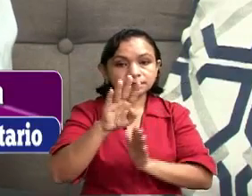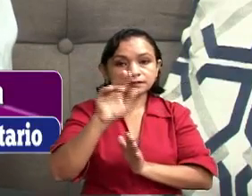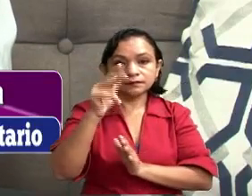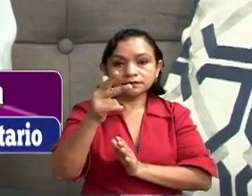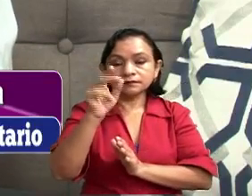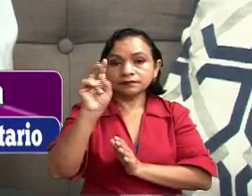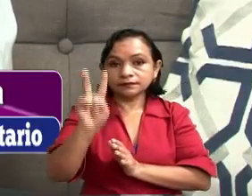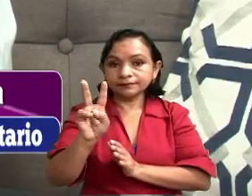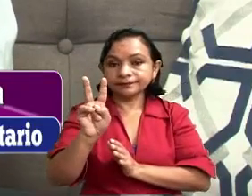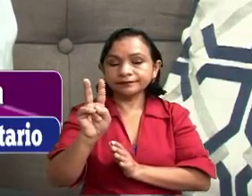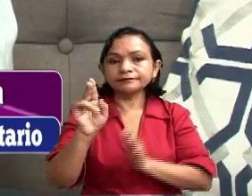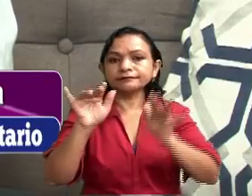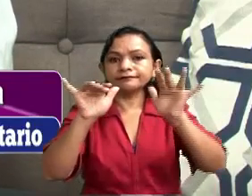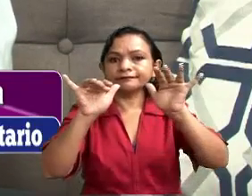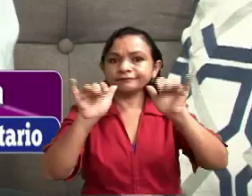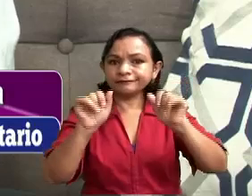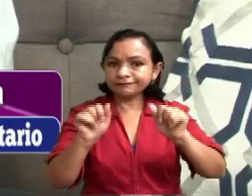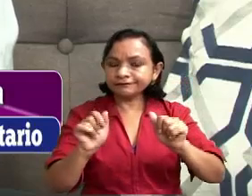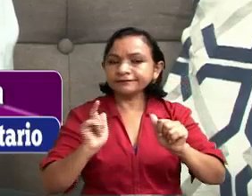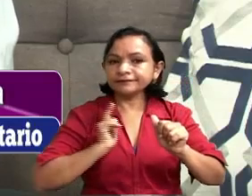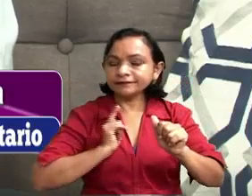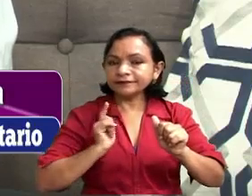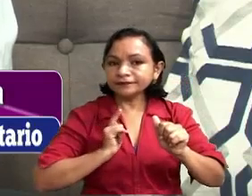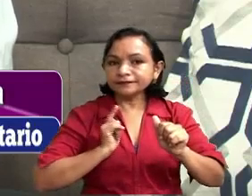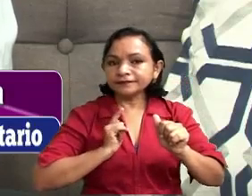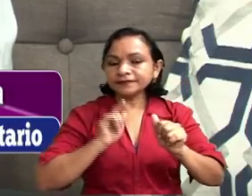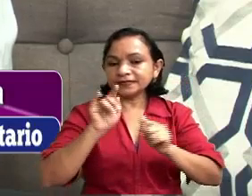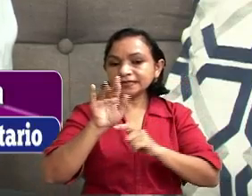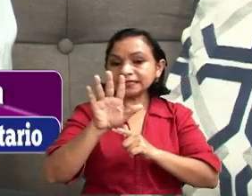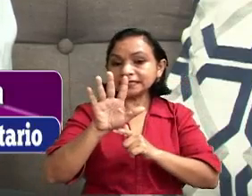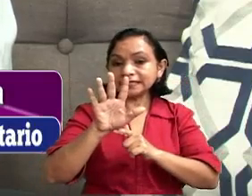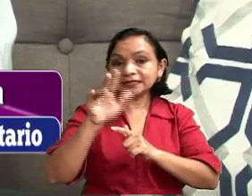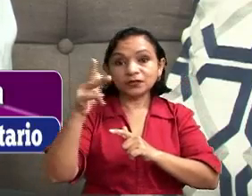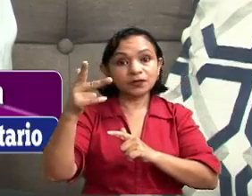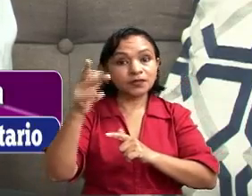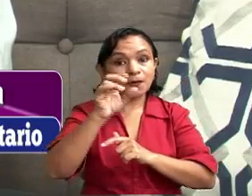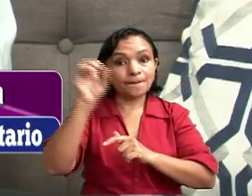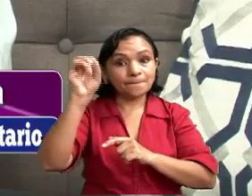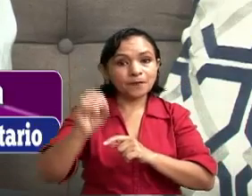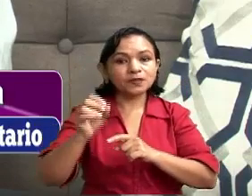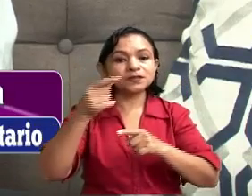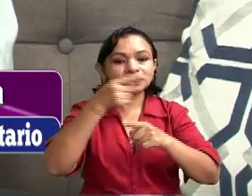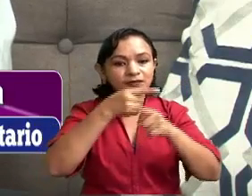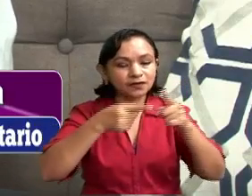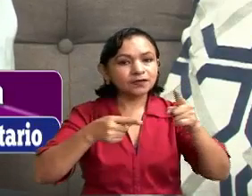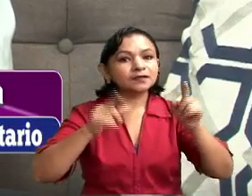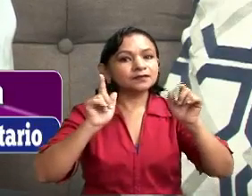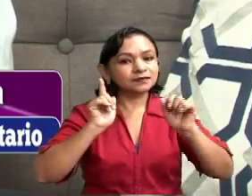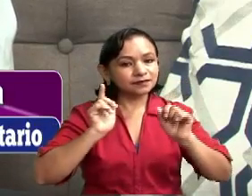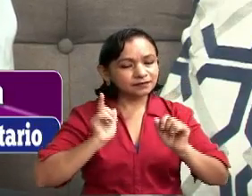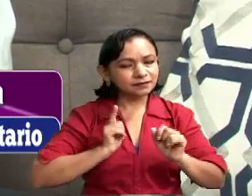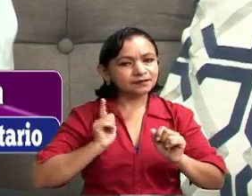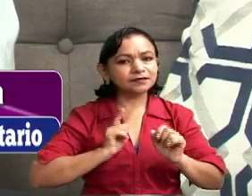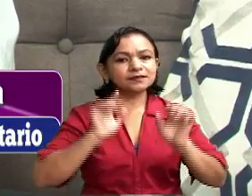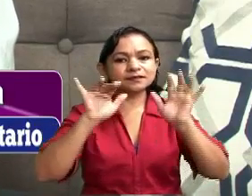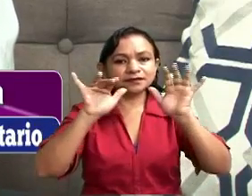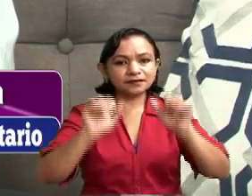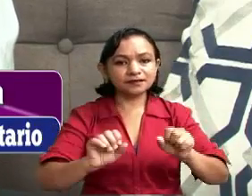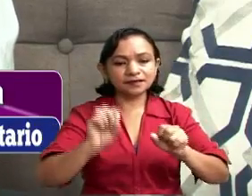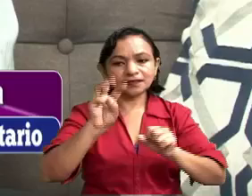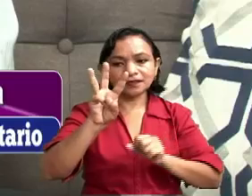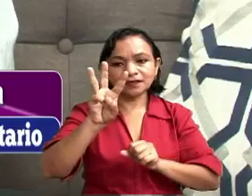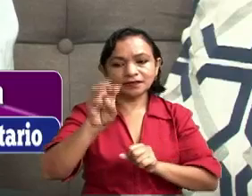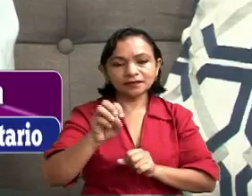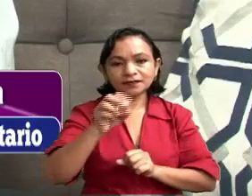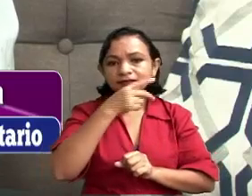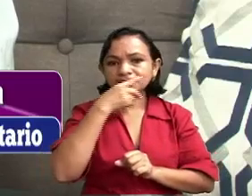40.482 millones, es decir, que ya tenemos el 58% de la meta, ya la tenemos cumplida al 30 de